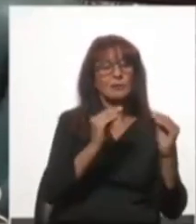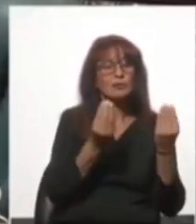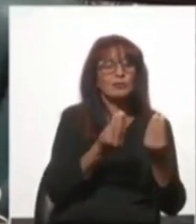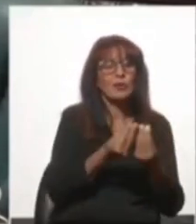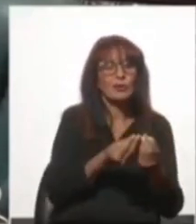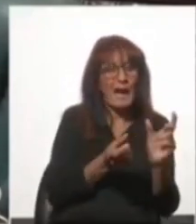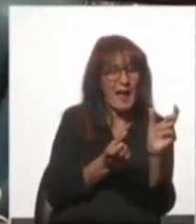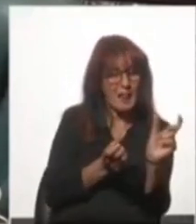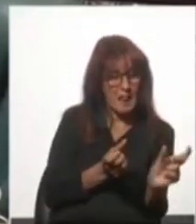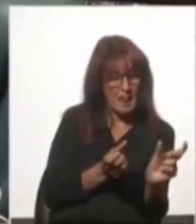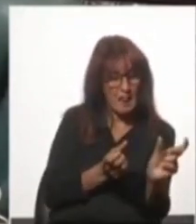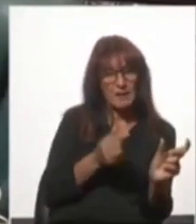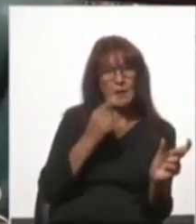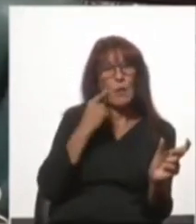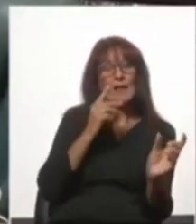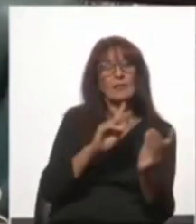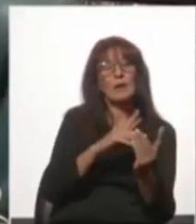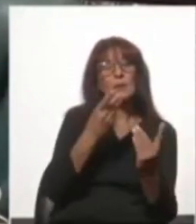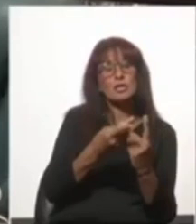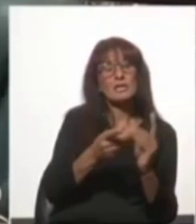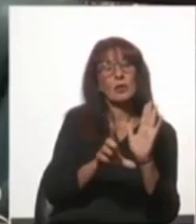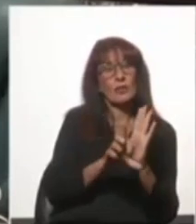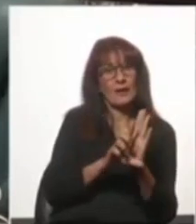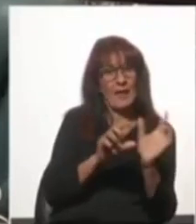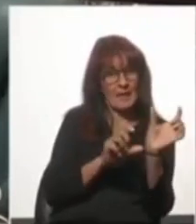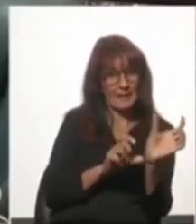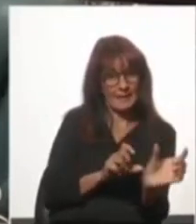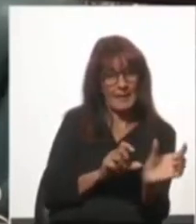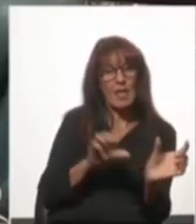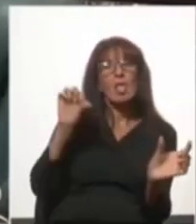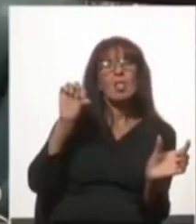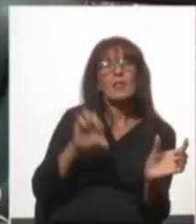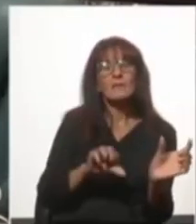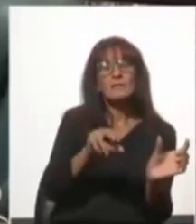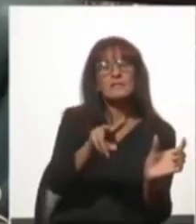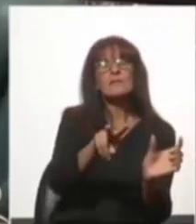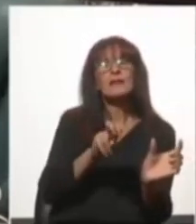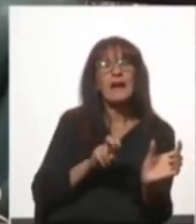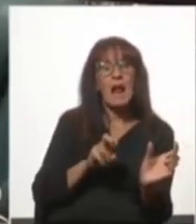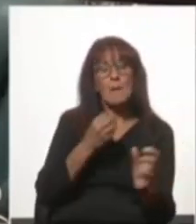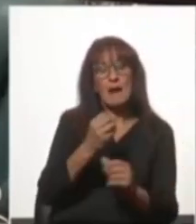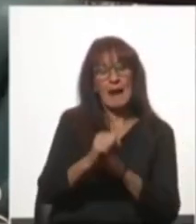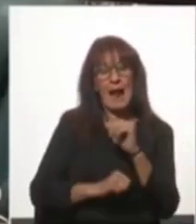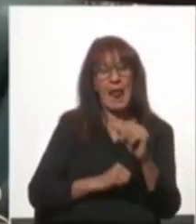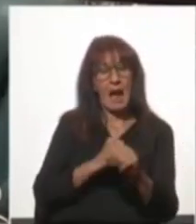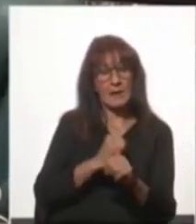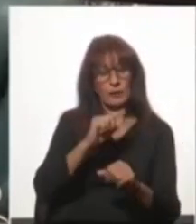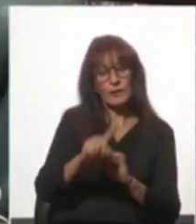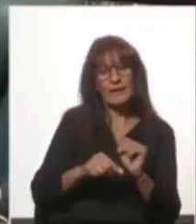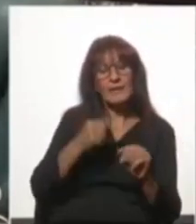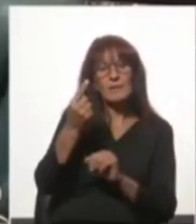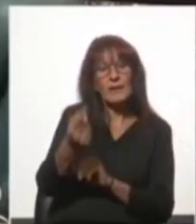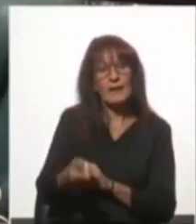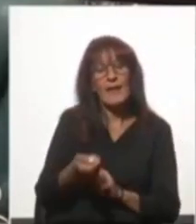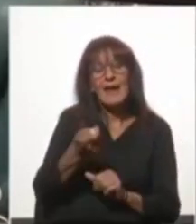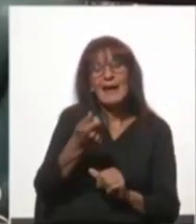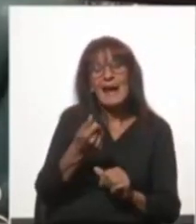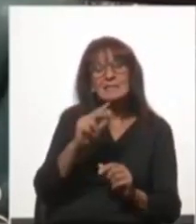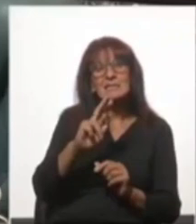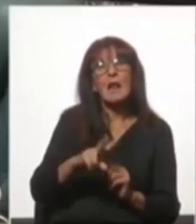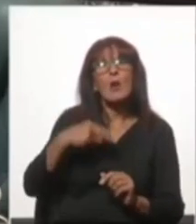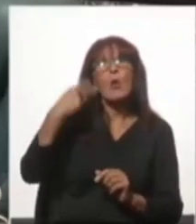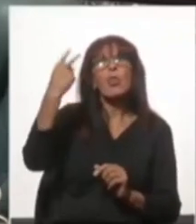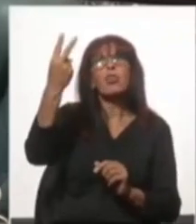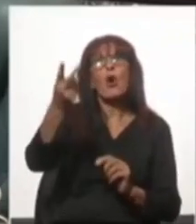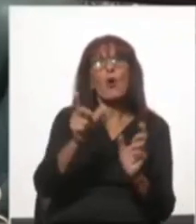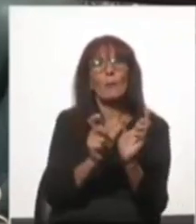están planteados en este proyecto de ley, el déficit fiscal para el año que viene sería casi el doble